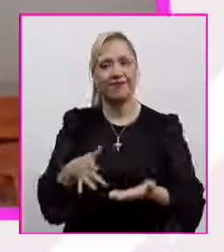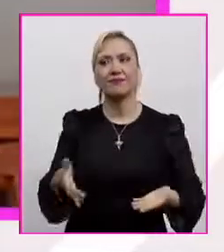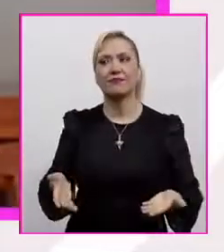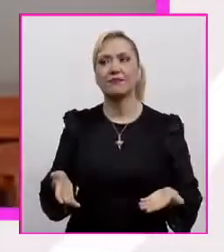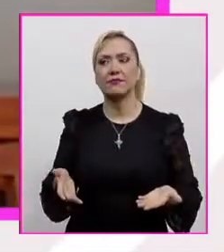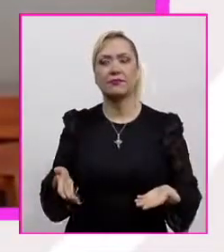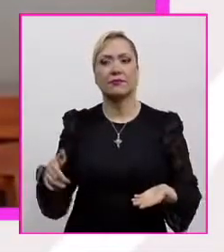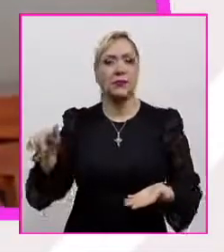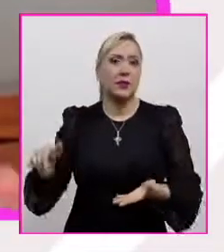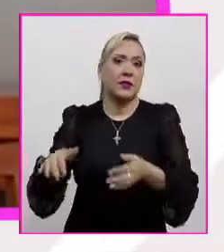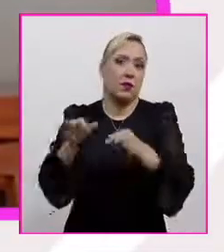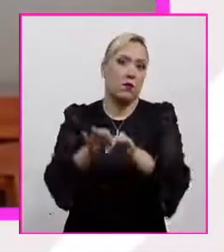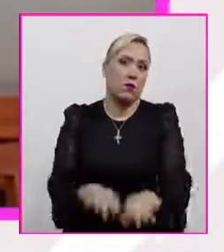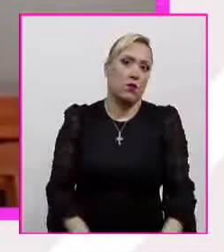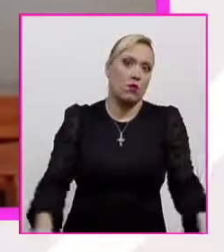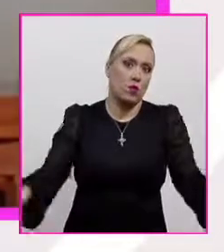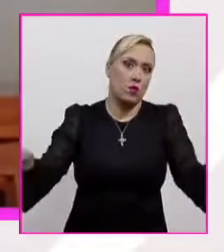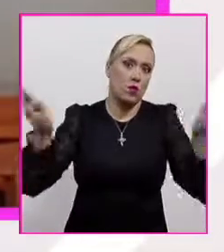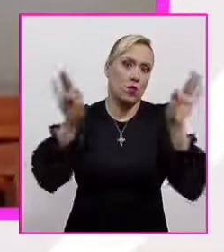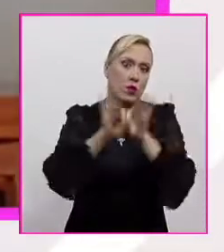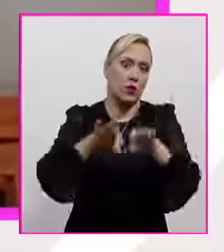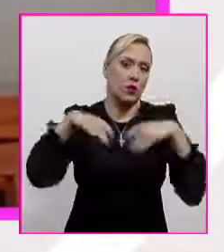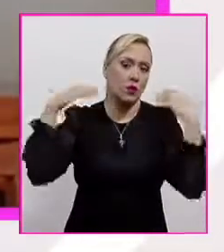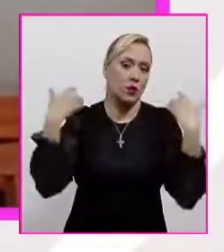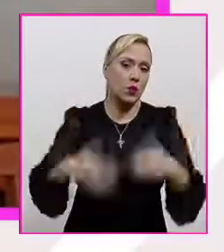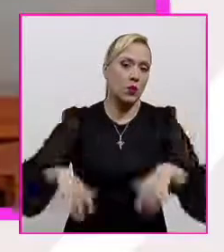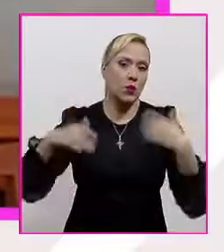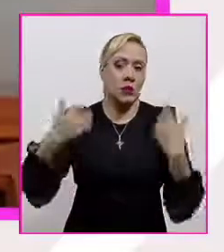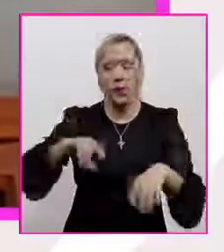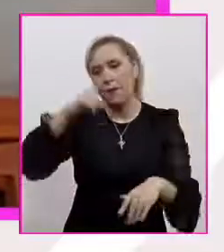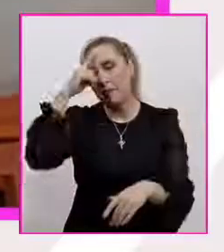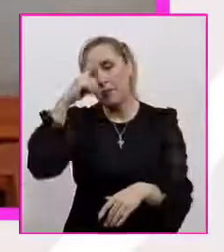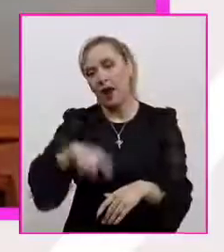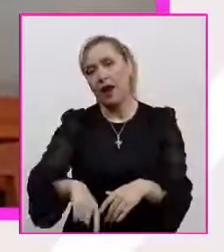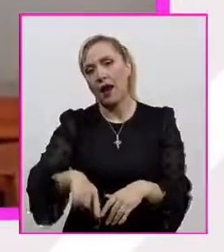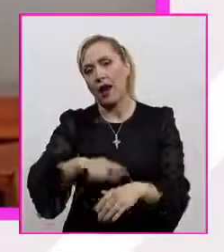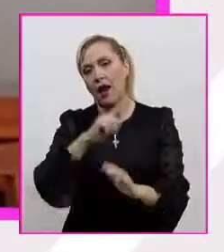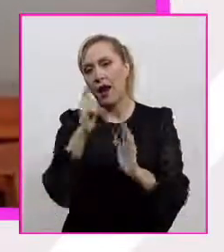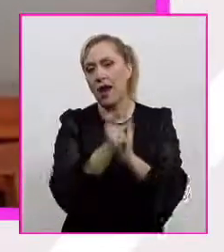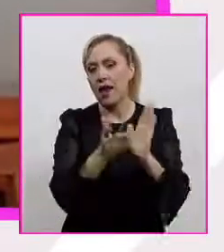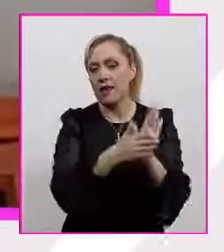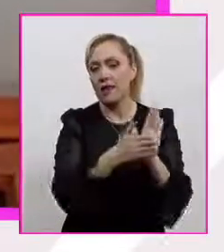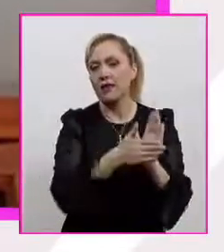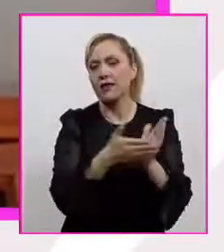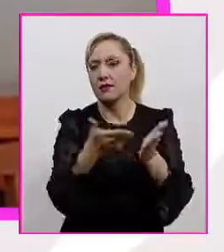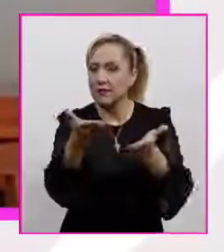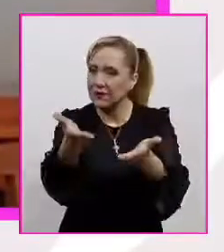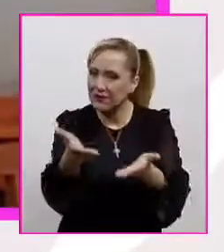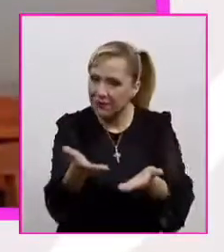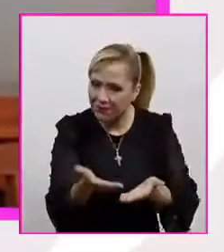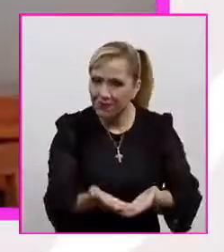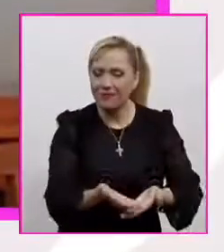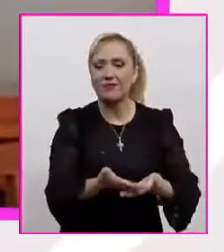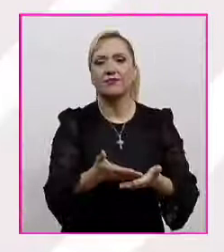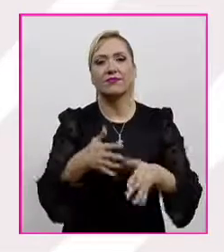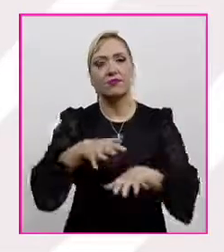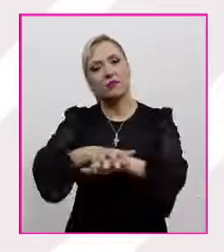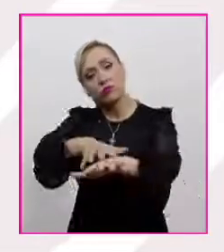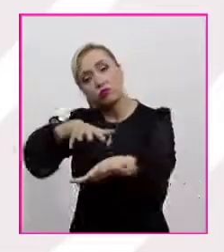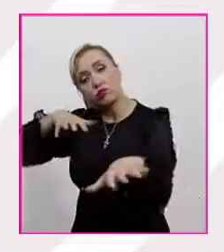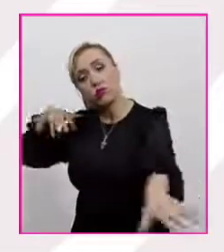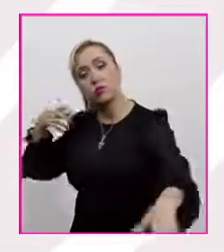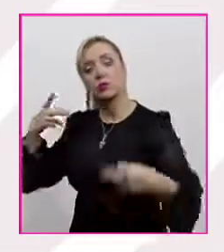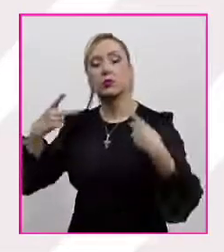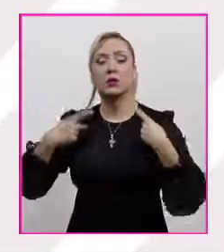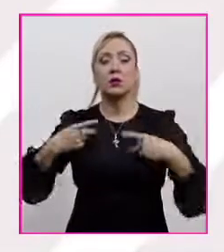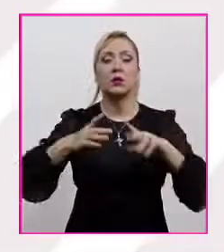una pieza de política pública importante en la Ciudad de México que nos ha permitido hacer una buena recepción de las caravanas de personas